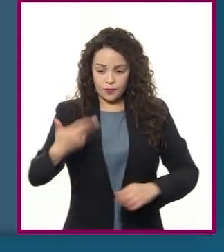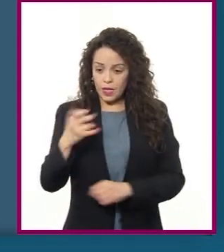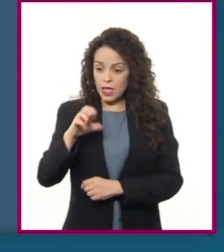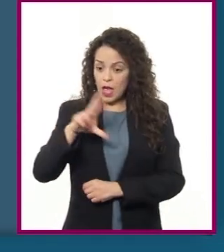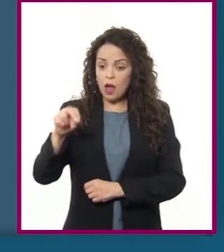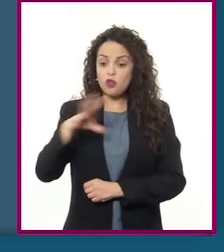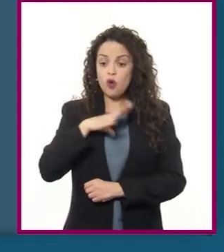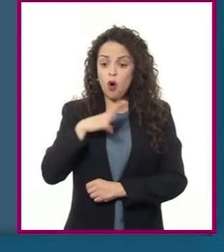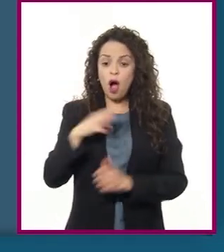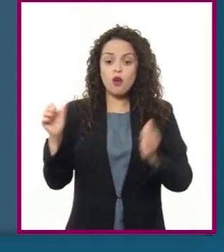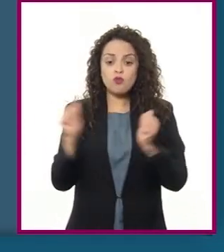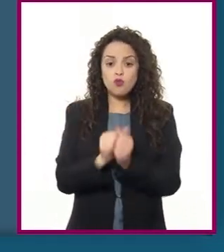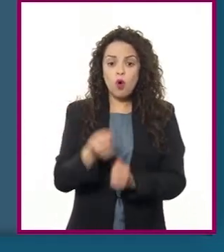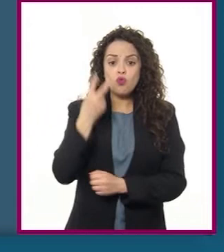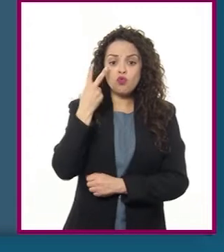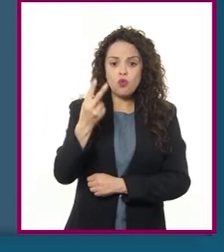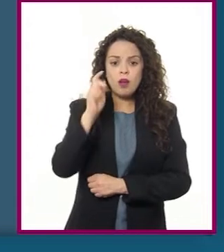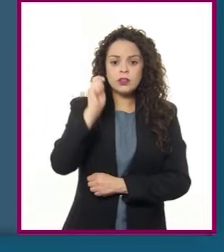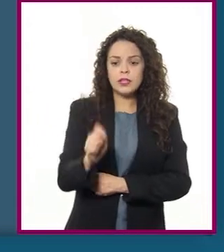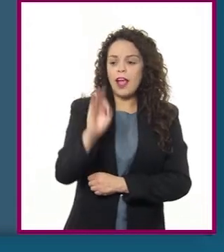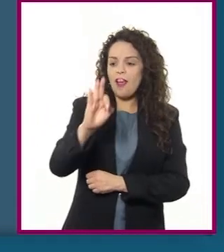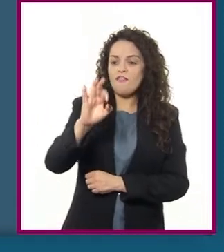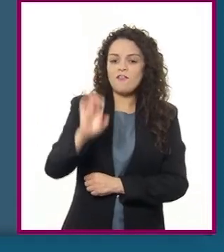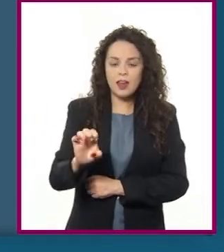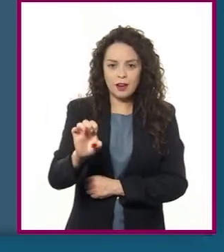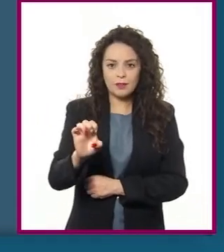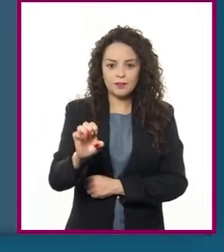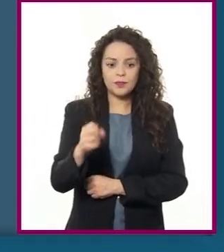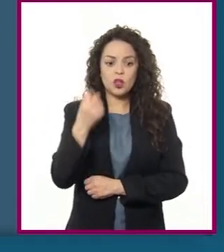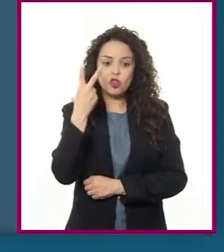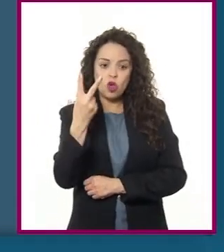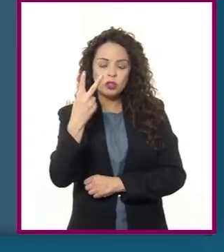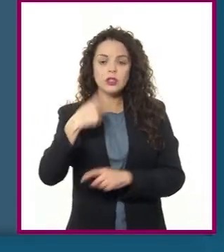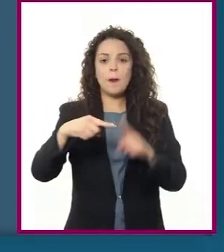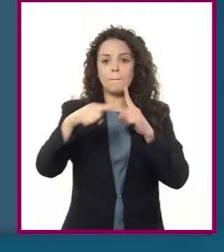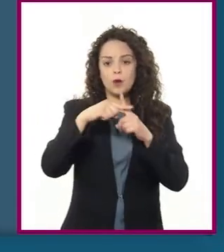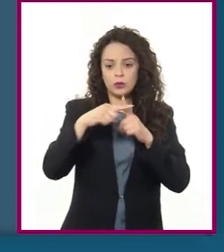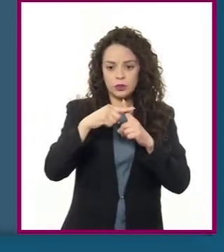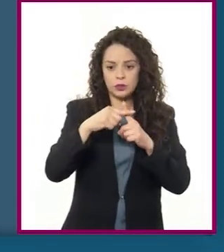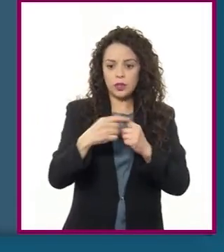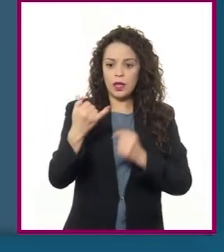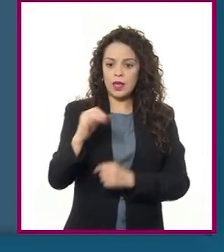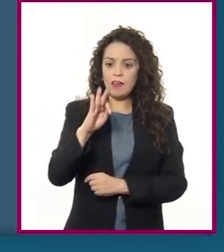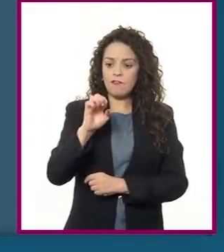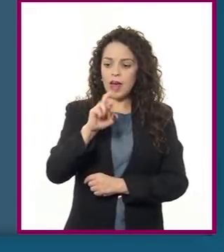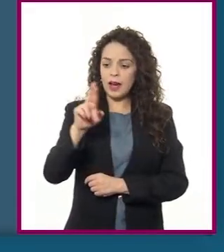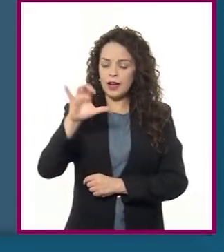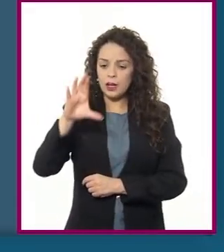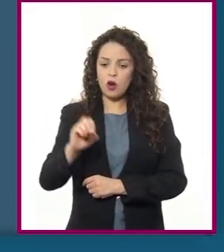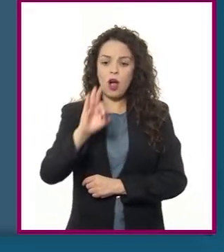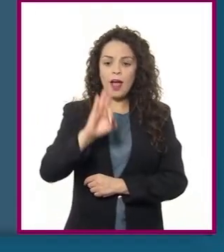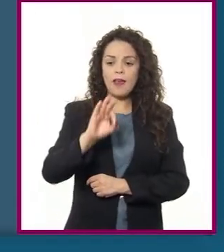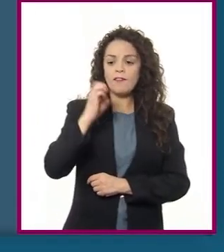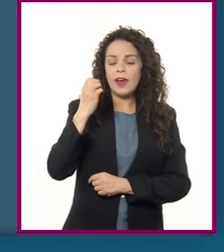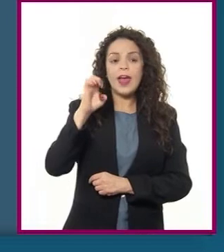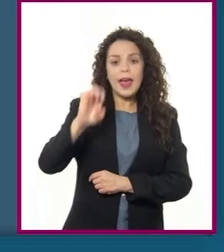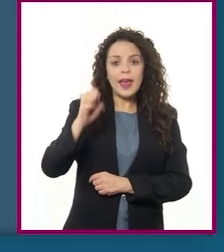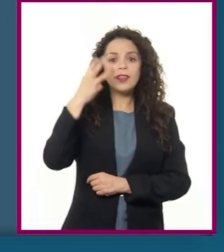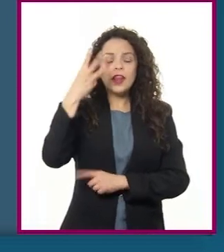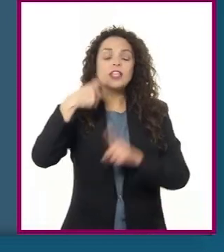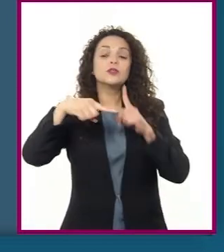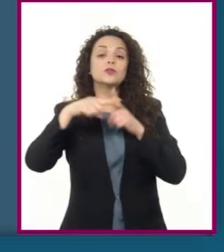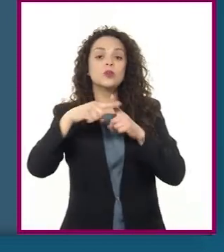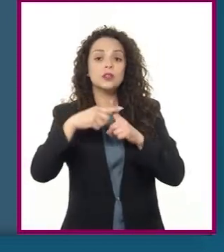encontrarse con dos números de oxidación ferroso, Fe2 positivo y férrico, Fe3 positivo, lo que le